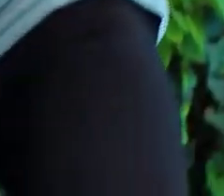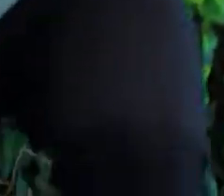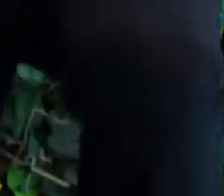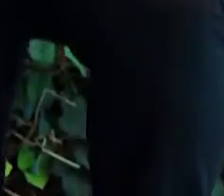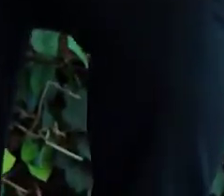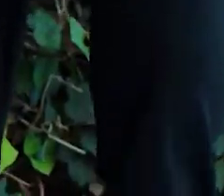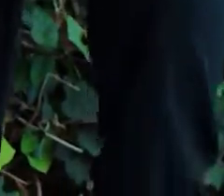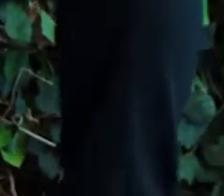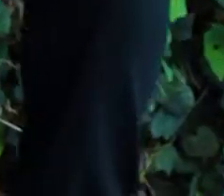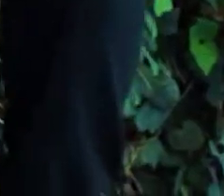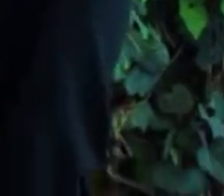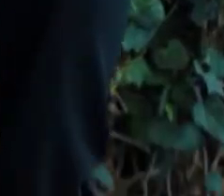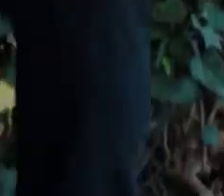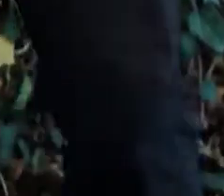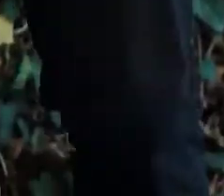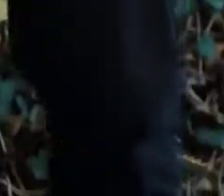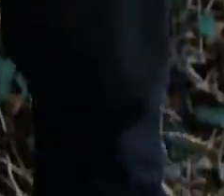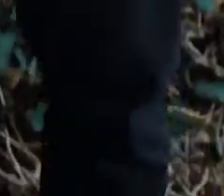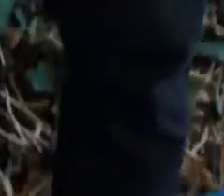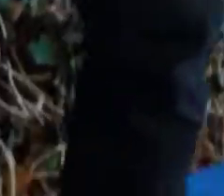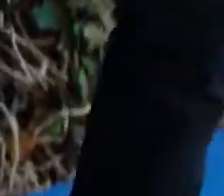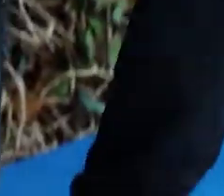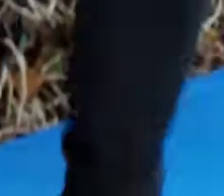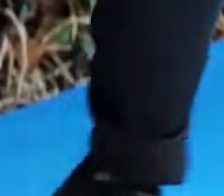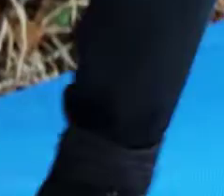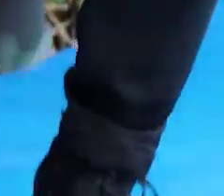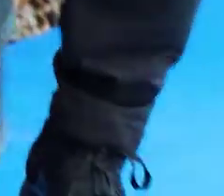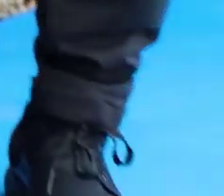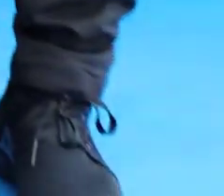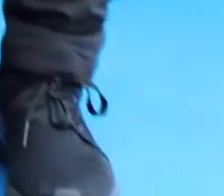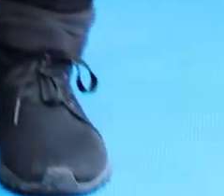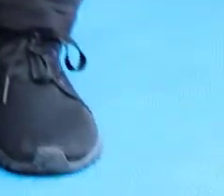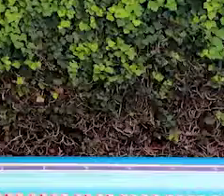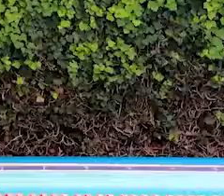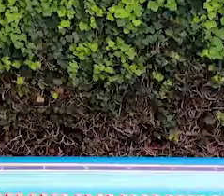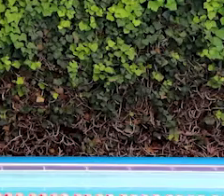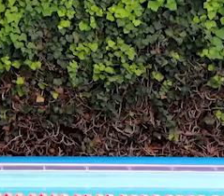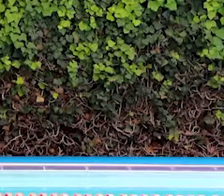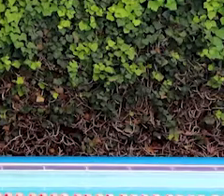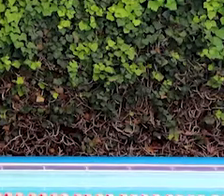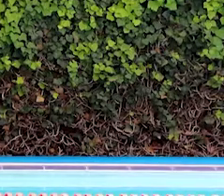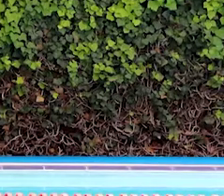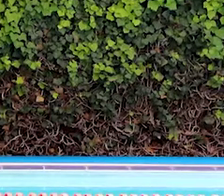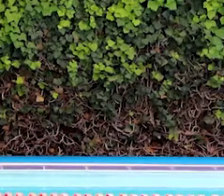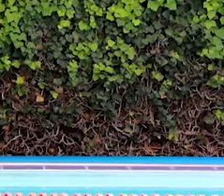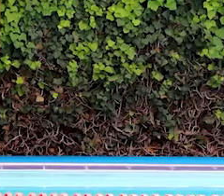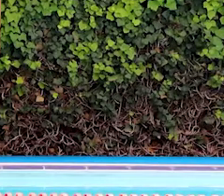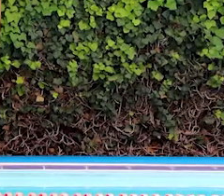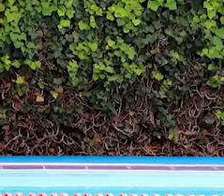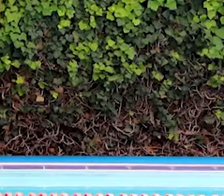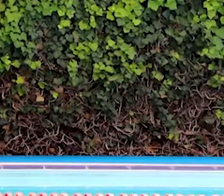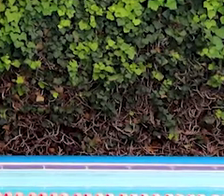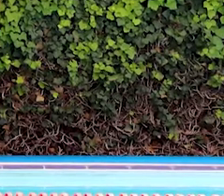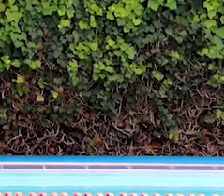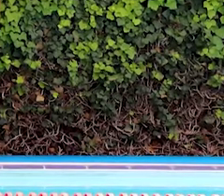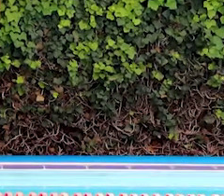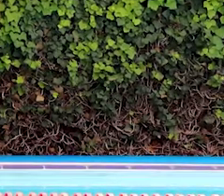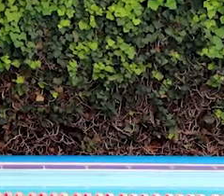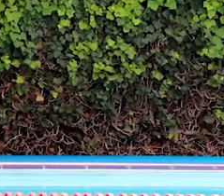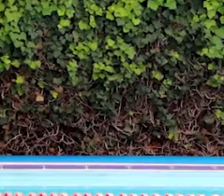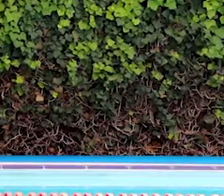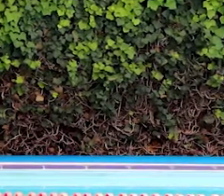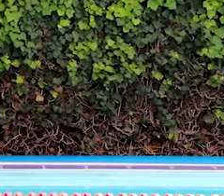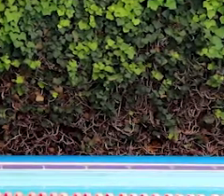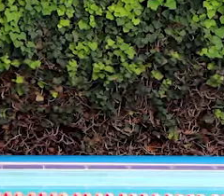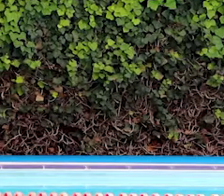Izquierda y elevamos talón. Derecha y elevamos talón. ¿Listo? Bien. Un